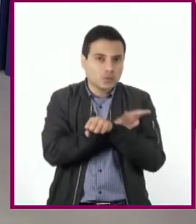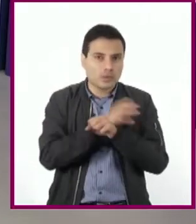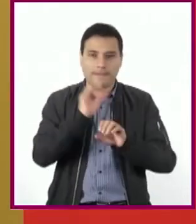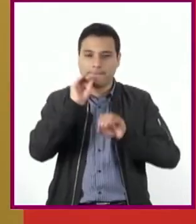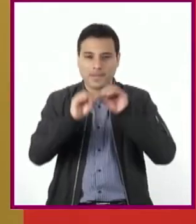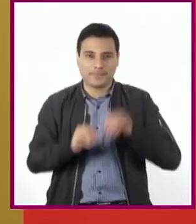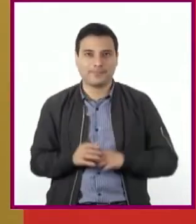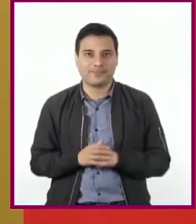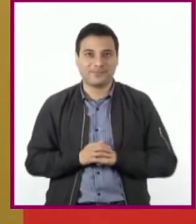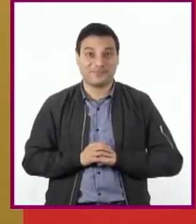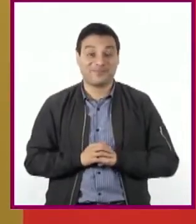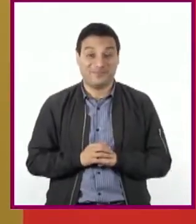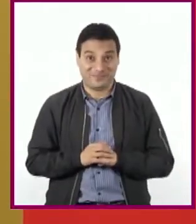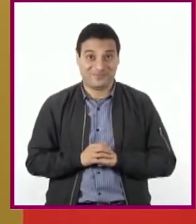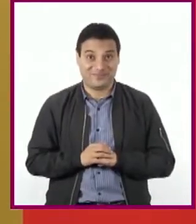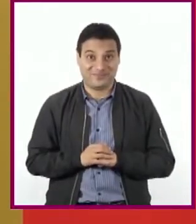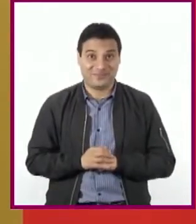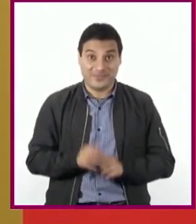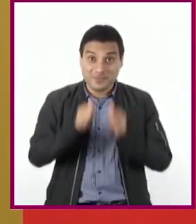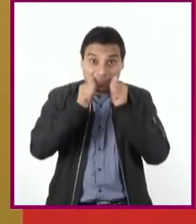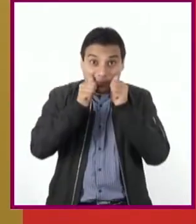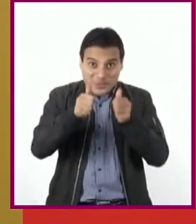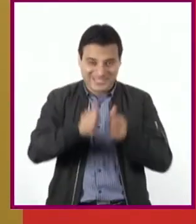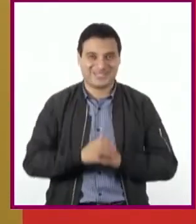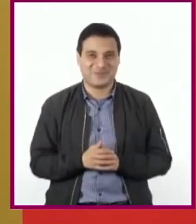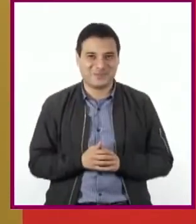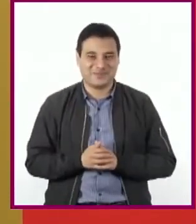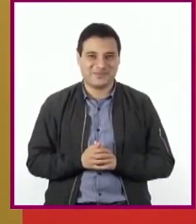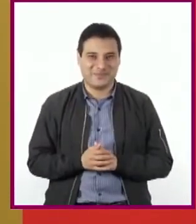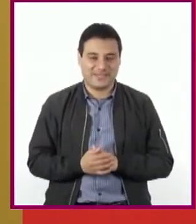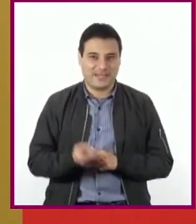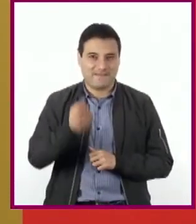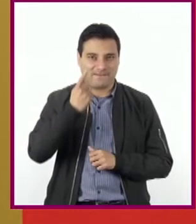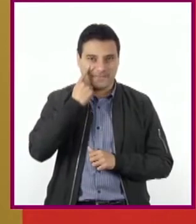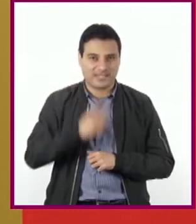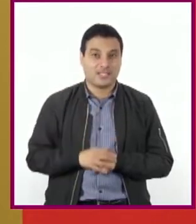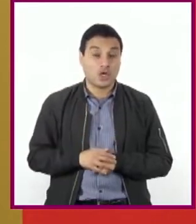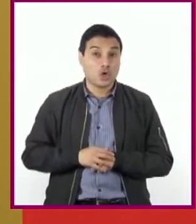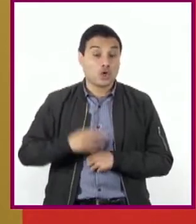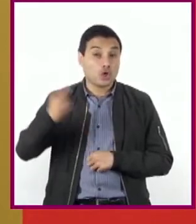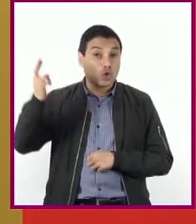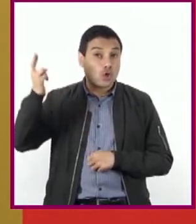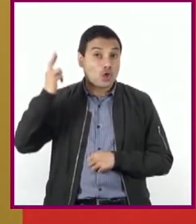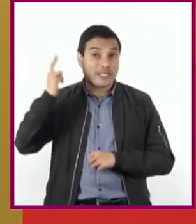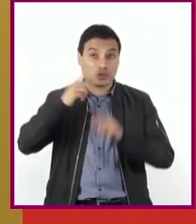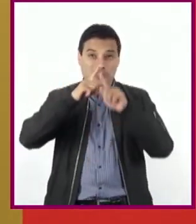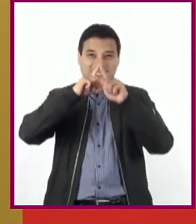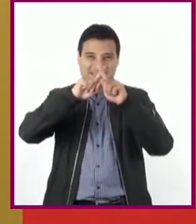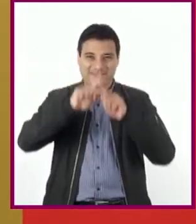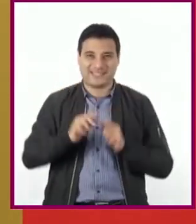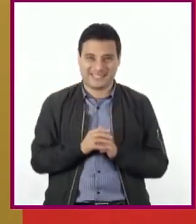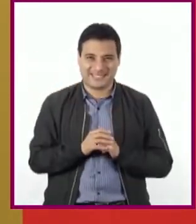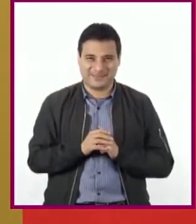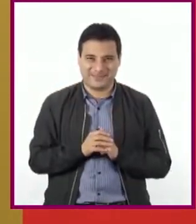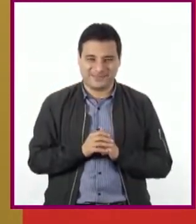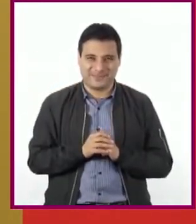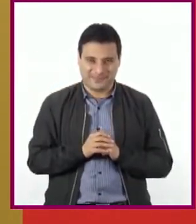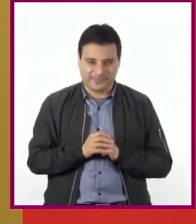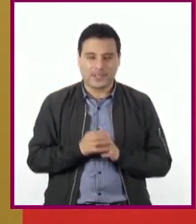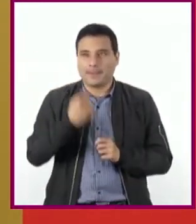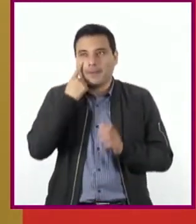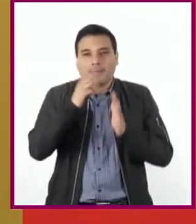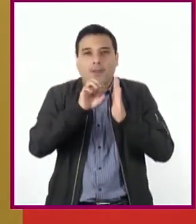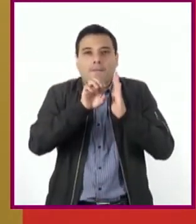cuarentena. Pongan mucha atención a los sonidos que se generan en el espacio donde se encuentren. Por